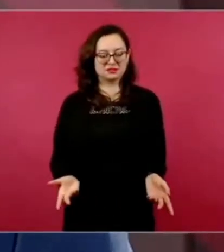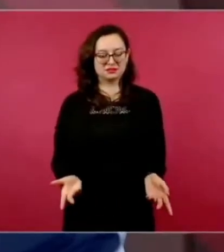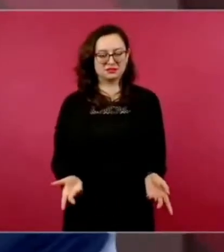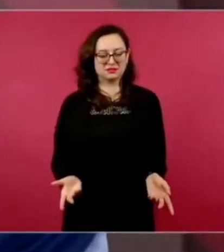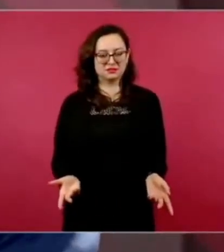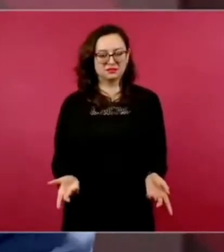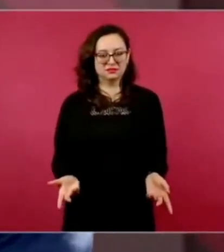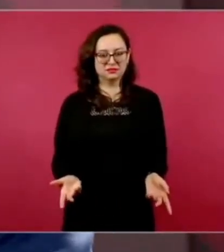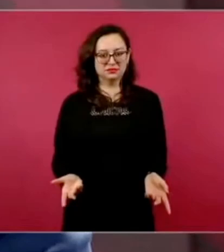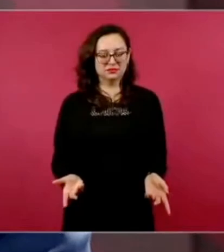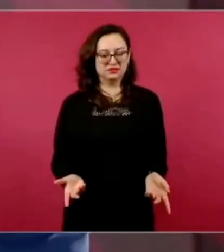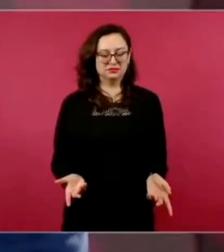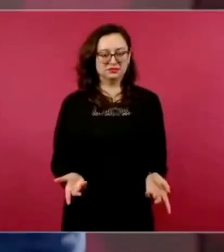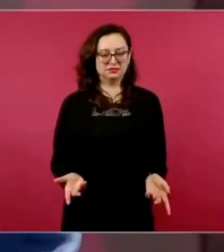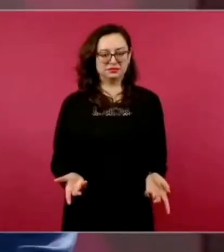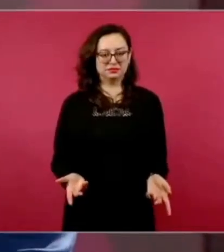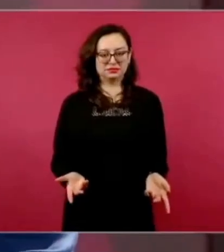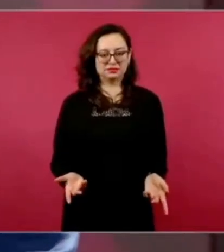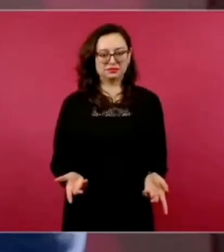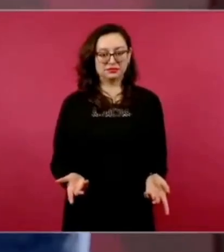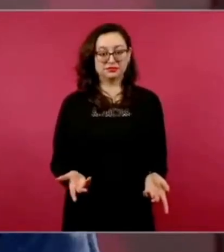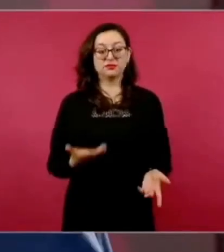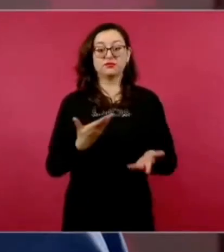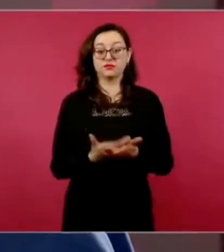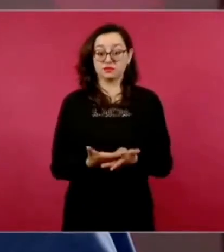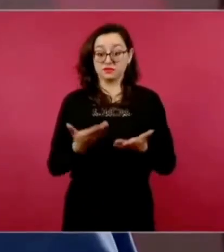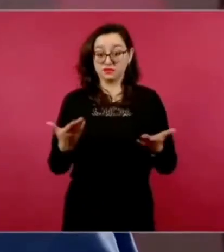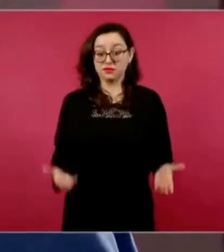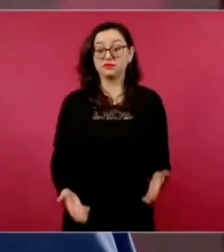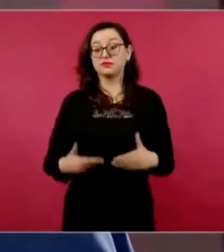Y que todas estas reformas